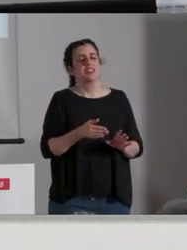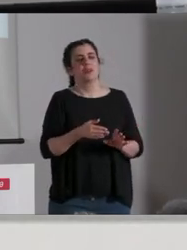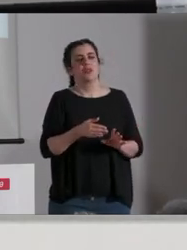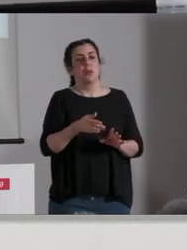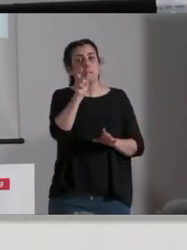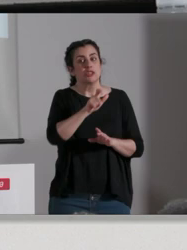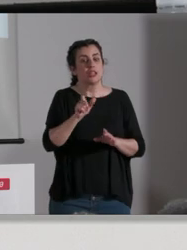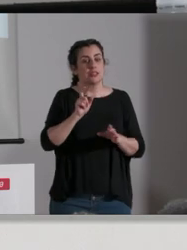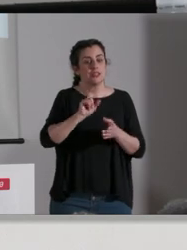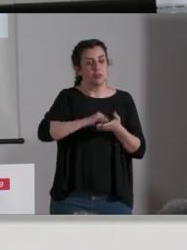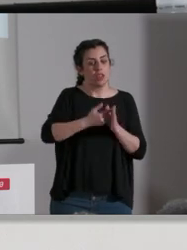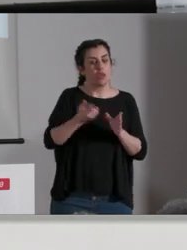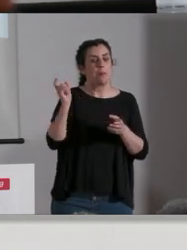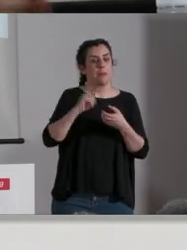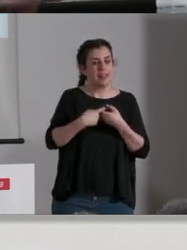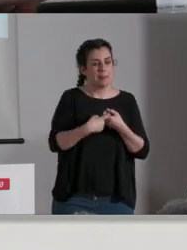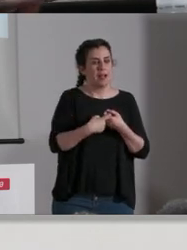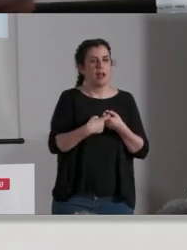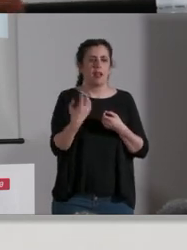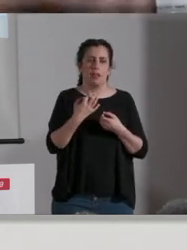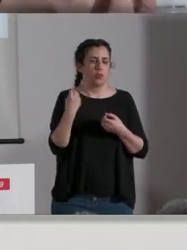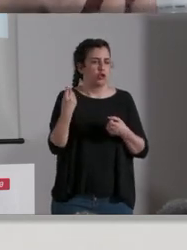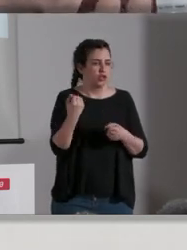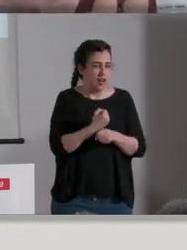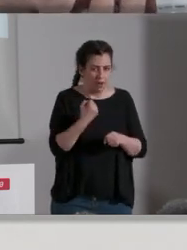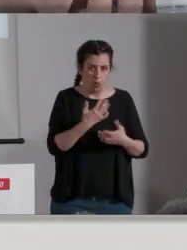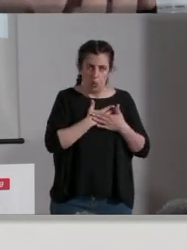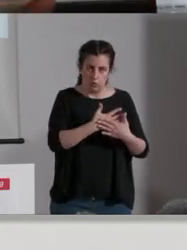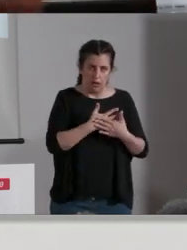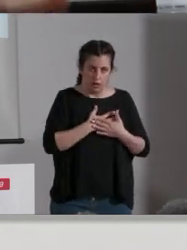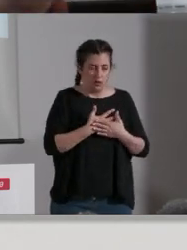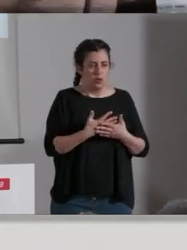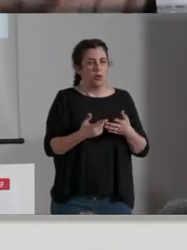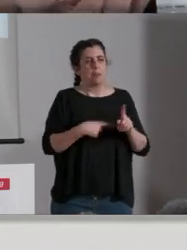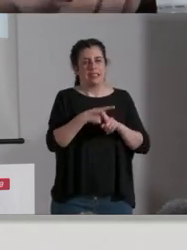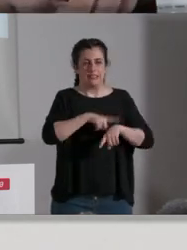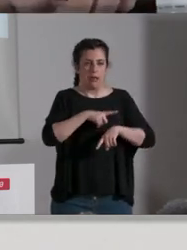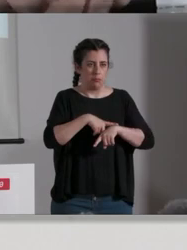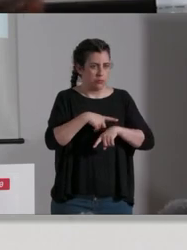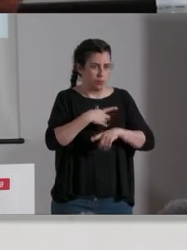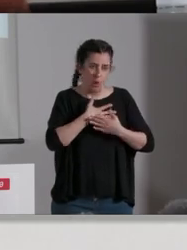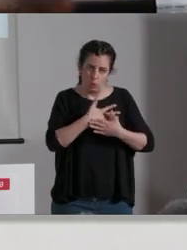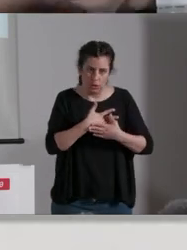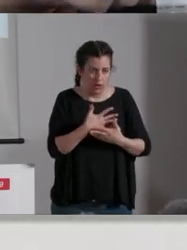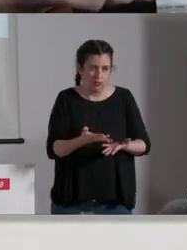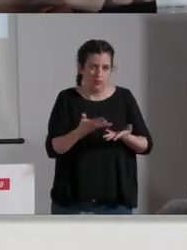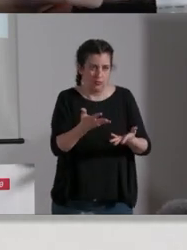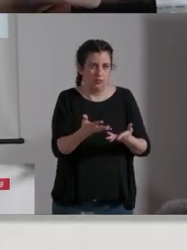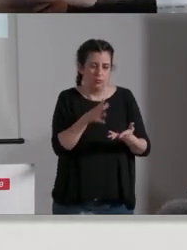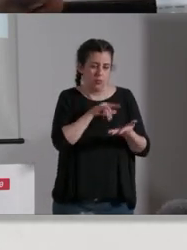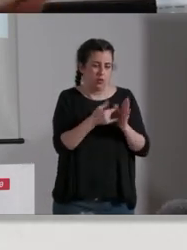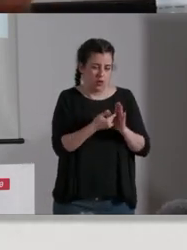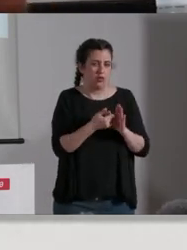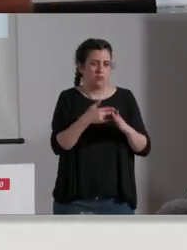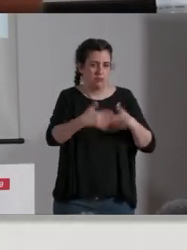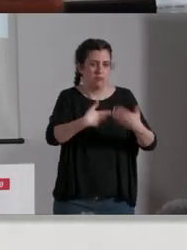proyecto así debemos invertir mucho trabajo voluntario y mucho tiempo voluntario en este tipo de proyectos,